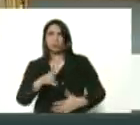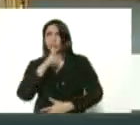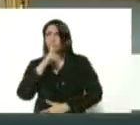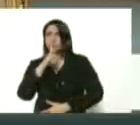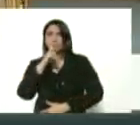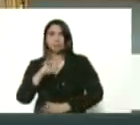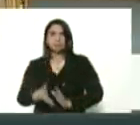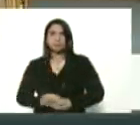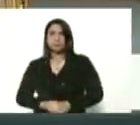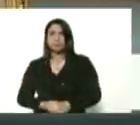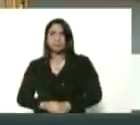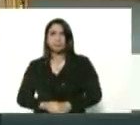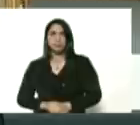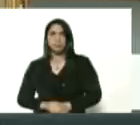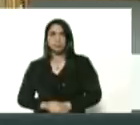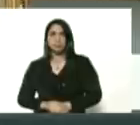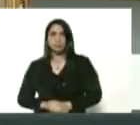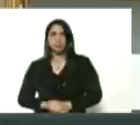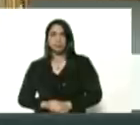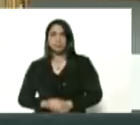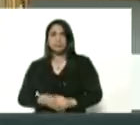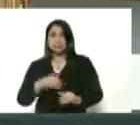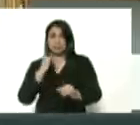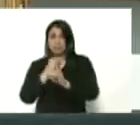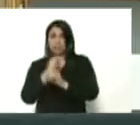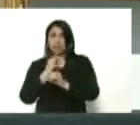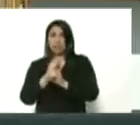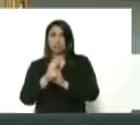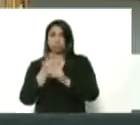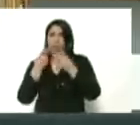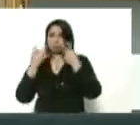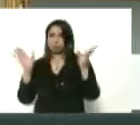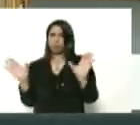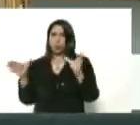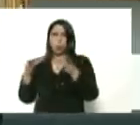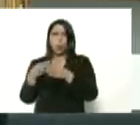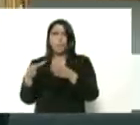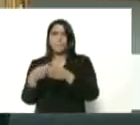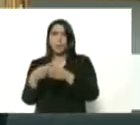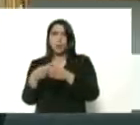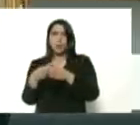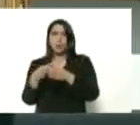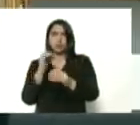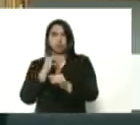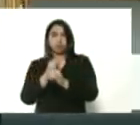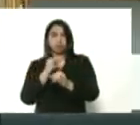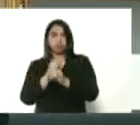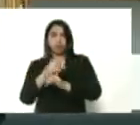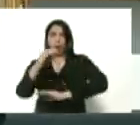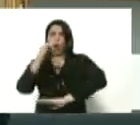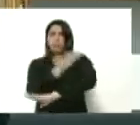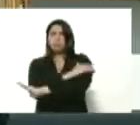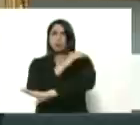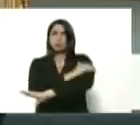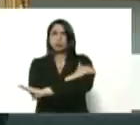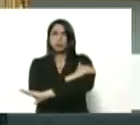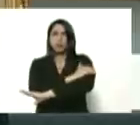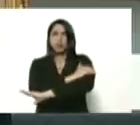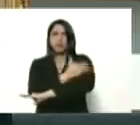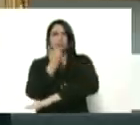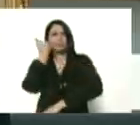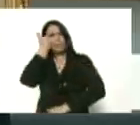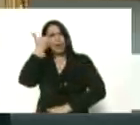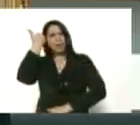descaradamente, y en las redes sociales los grupos de redes sociales, opositores, enfermizos